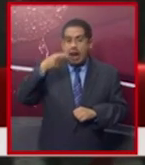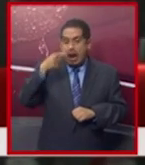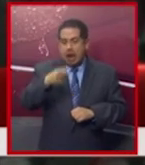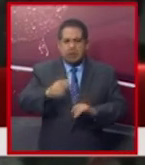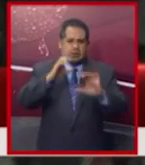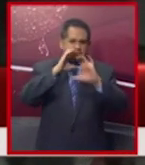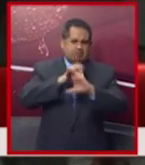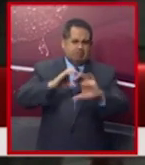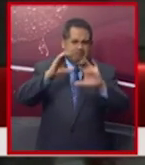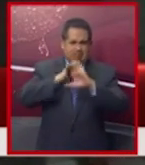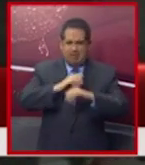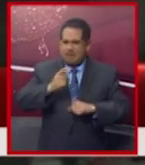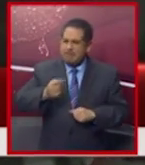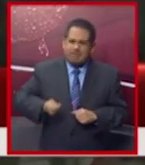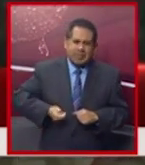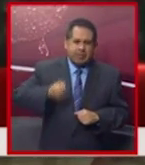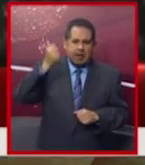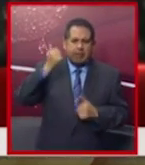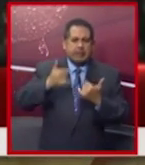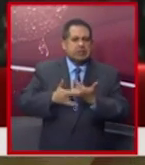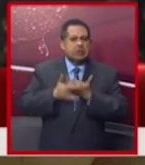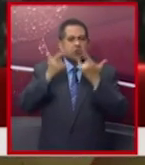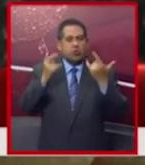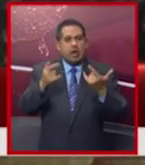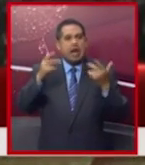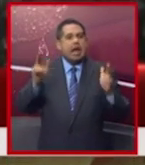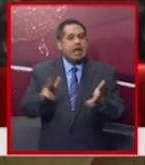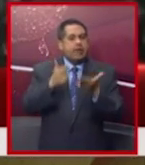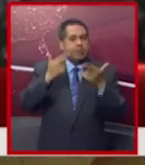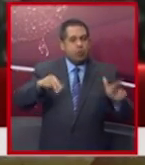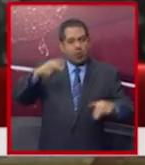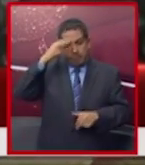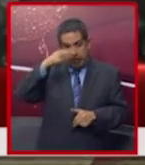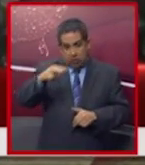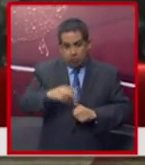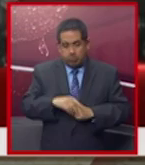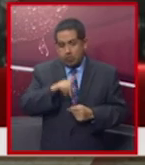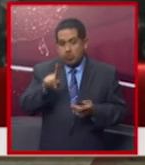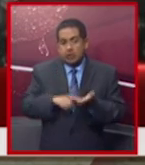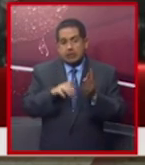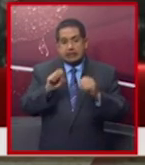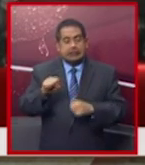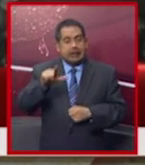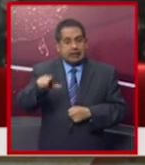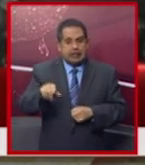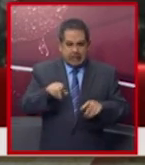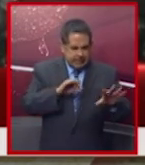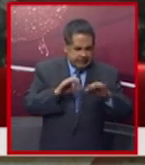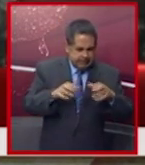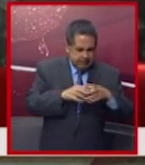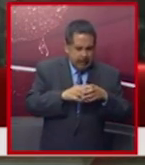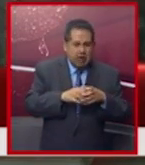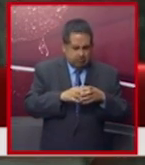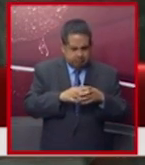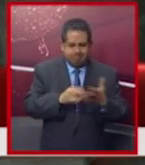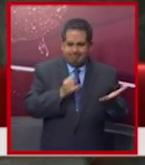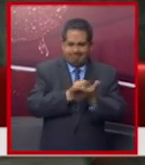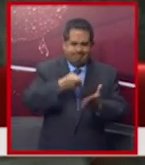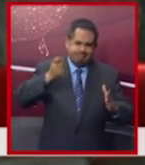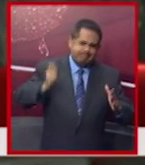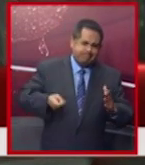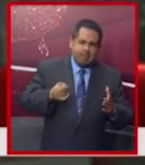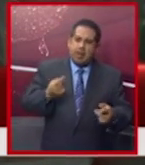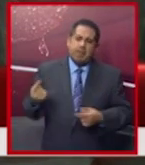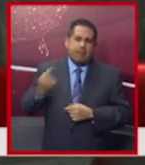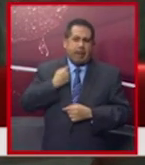se entonó por primera vez el himno nacional. En 1867 se reunió el Consejo de Guerra que sentenció al